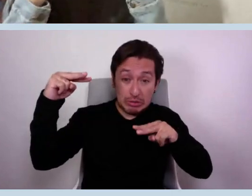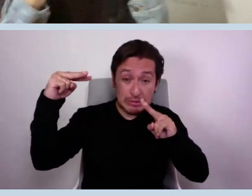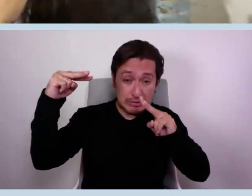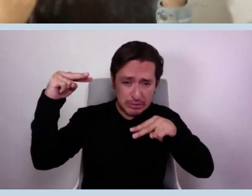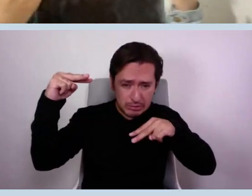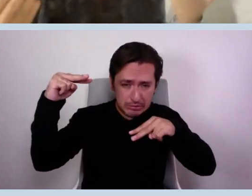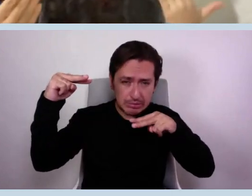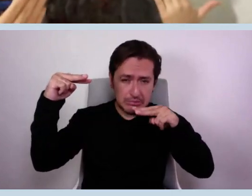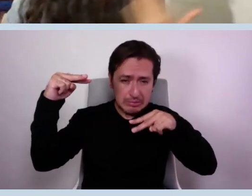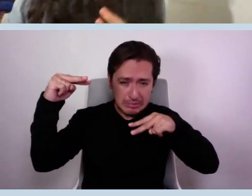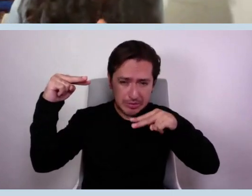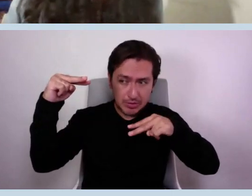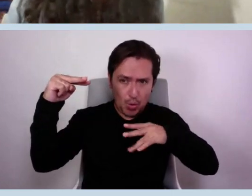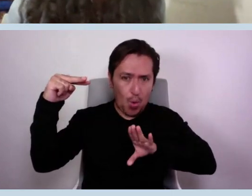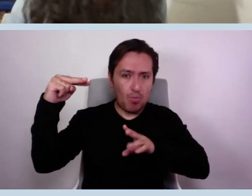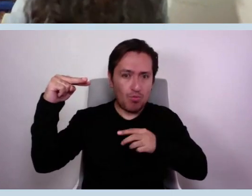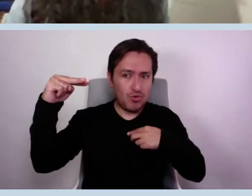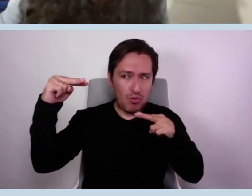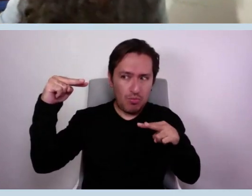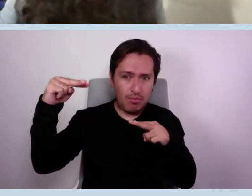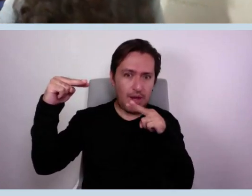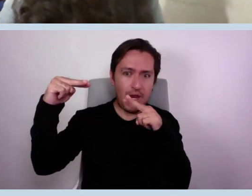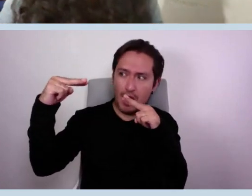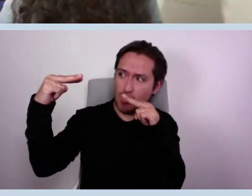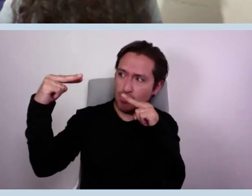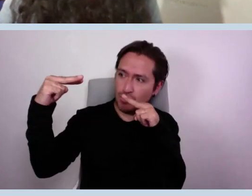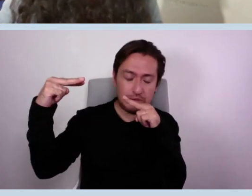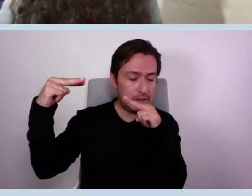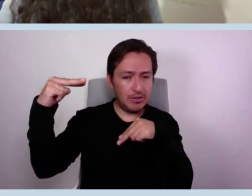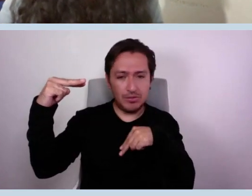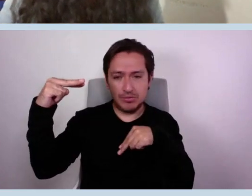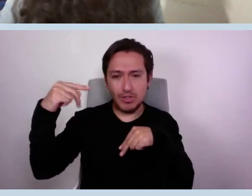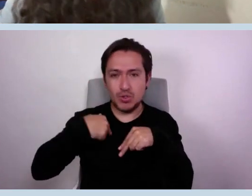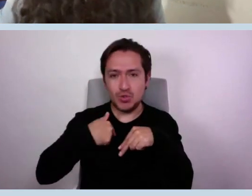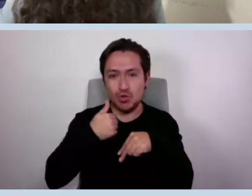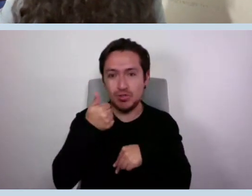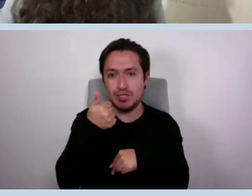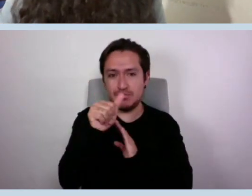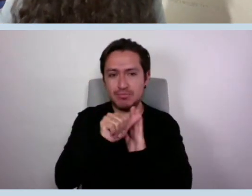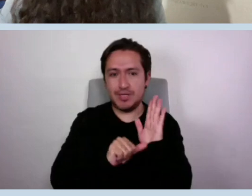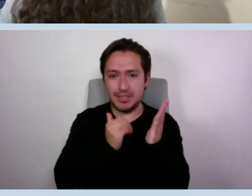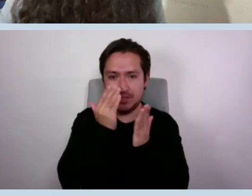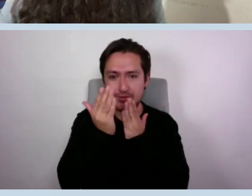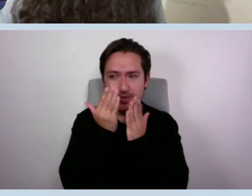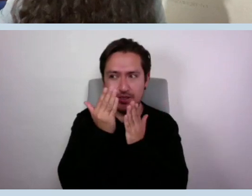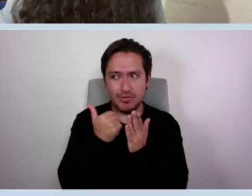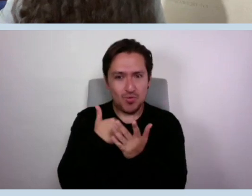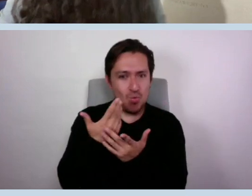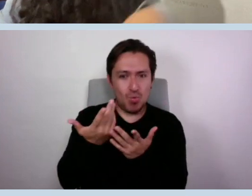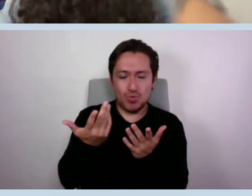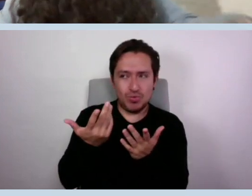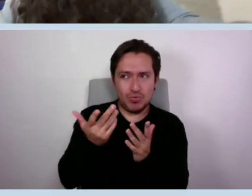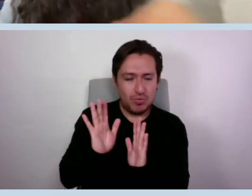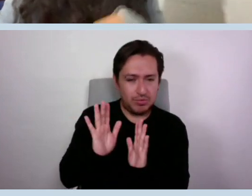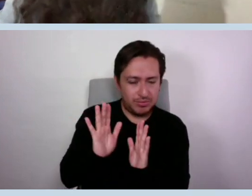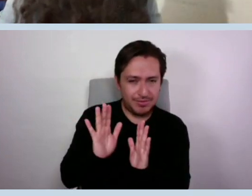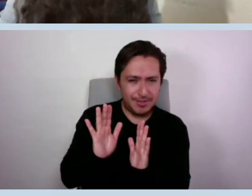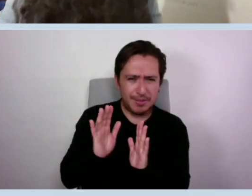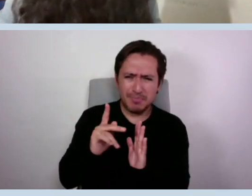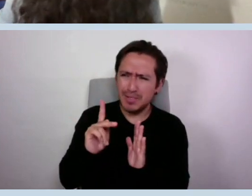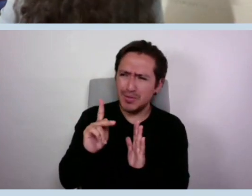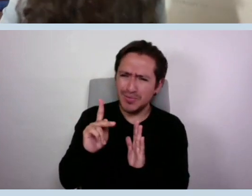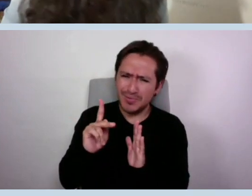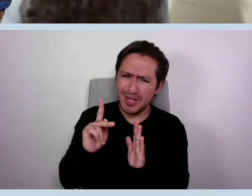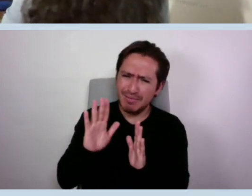no O sea cómo cómo lo voy a ver a los ojos yo que llevo 6 meses estudiando y nos hemos encontrado con que esa Barrera es